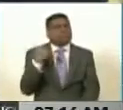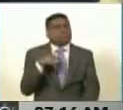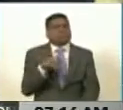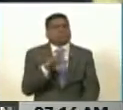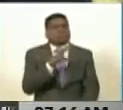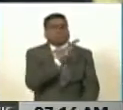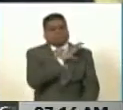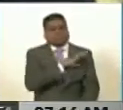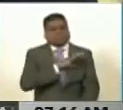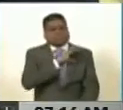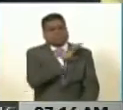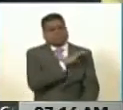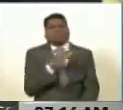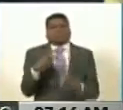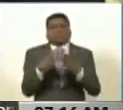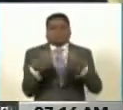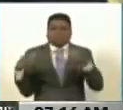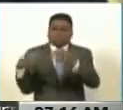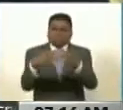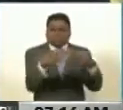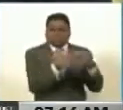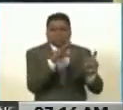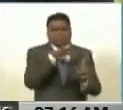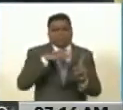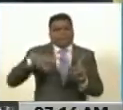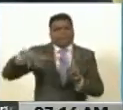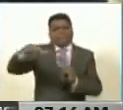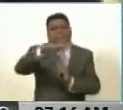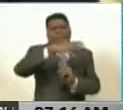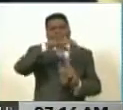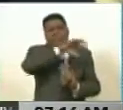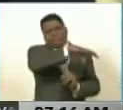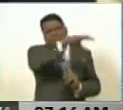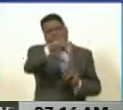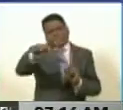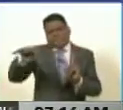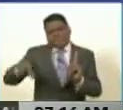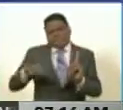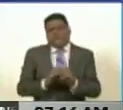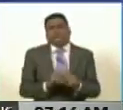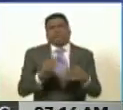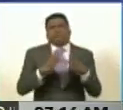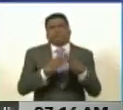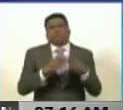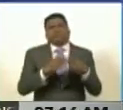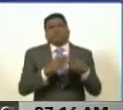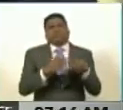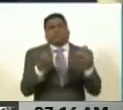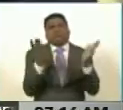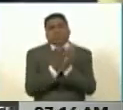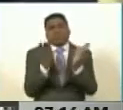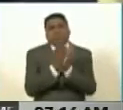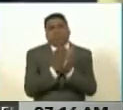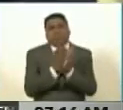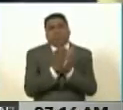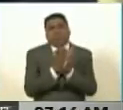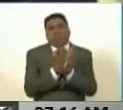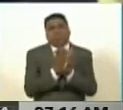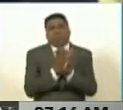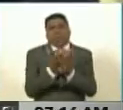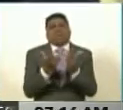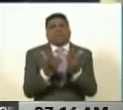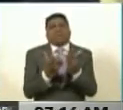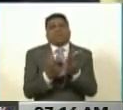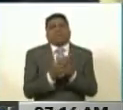conjuntamente en todos los estados, con escuelas primarias. Esta gestión que nosotros que